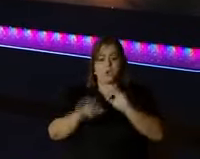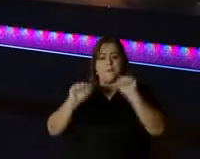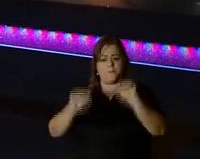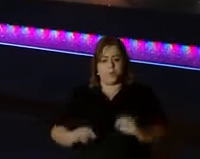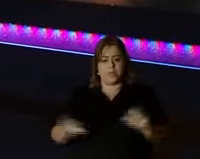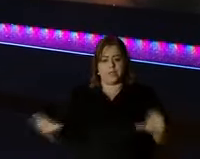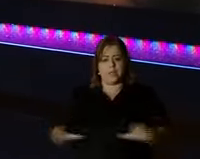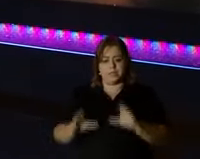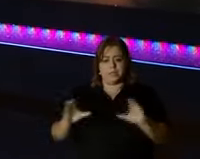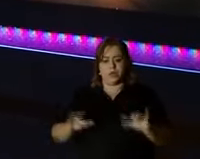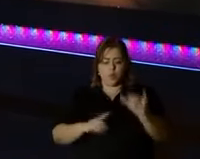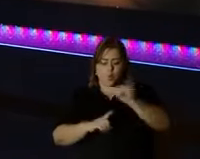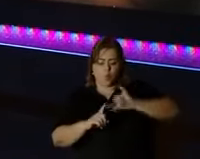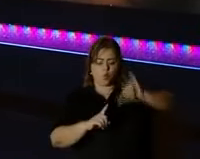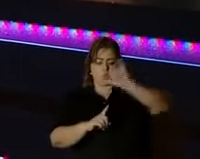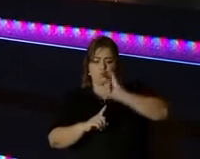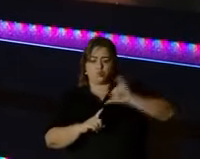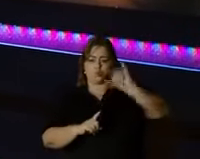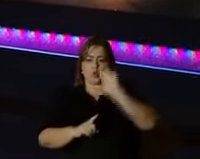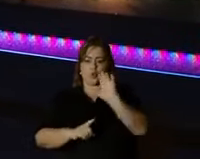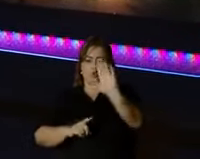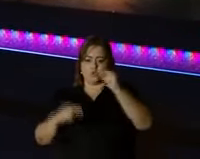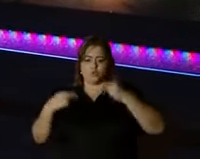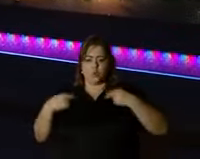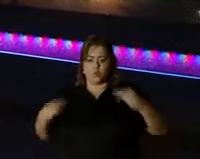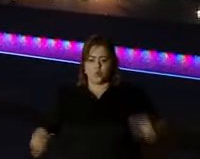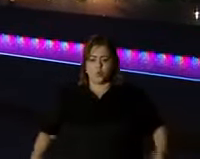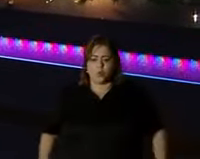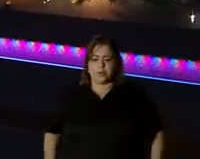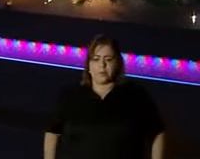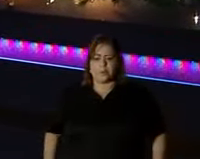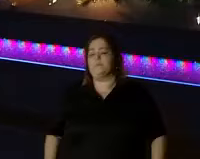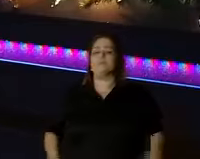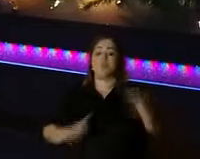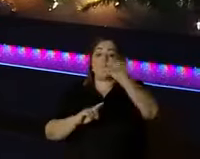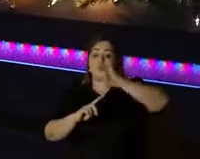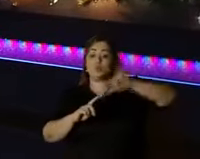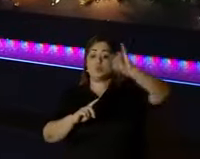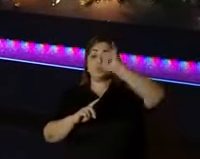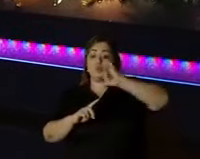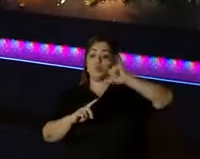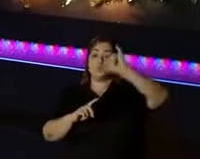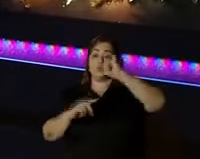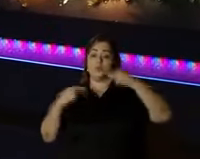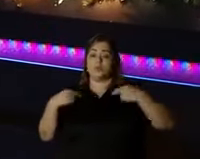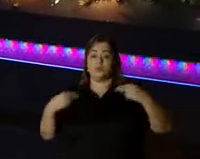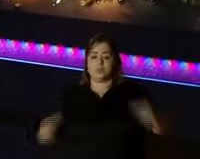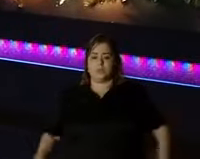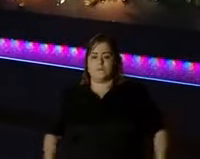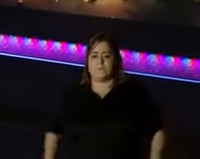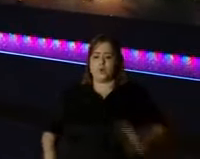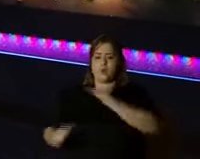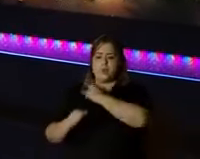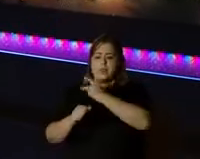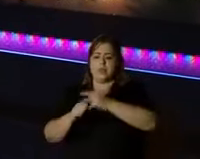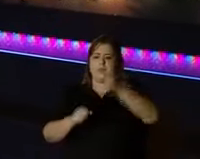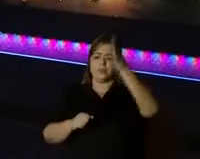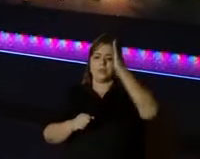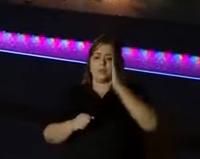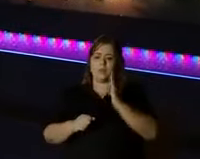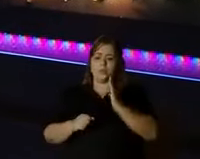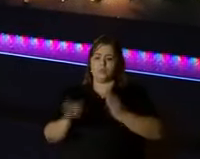tu cuerpo. Ahí está la unción de Dios sobre tu cuerpo. Ahí está la unción de Dios sobre tu cuerpo. Ahí está el poder de Dios.